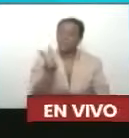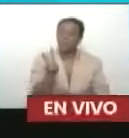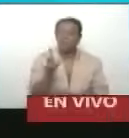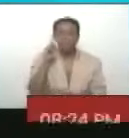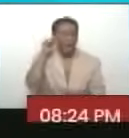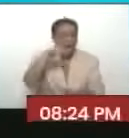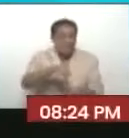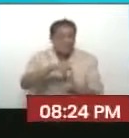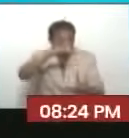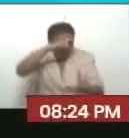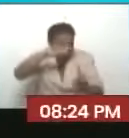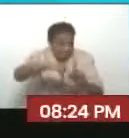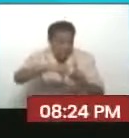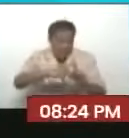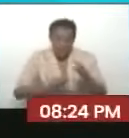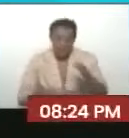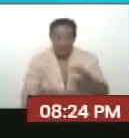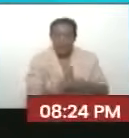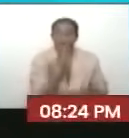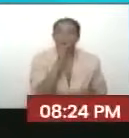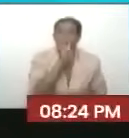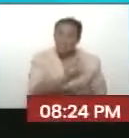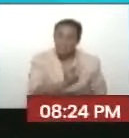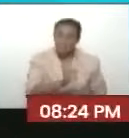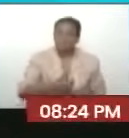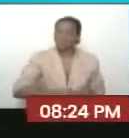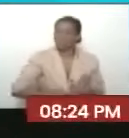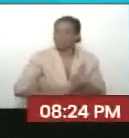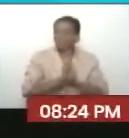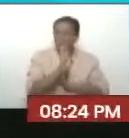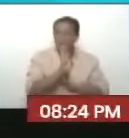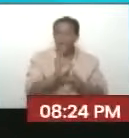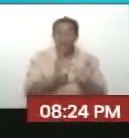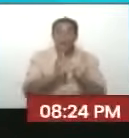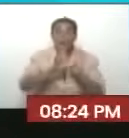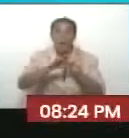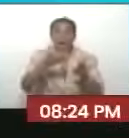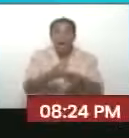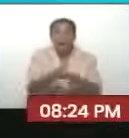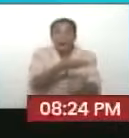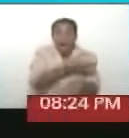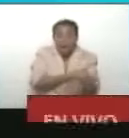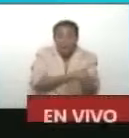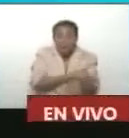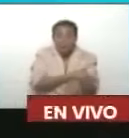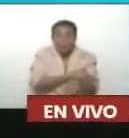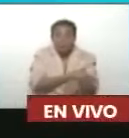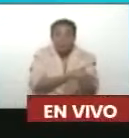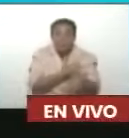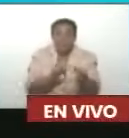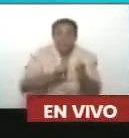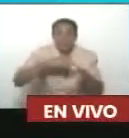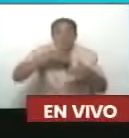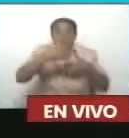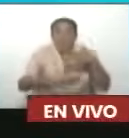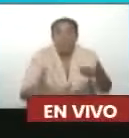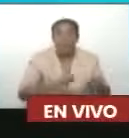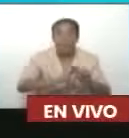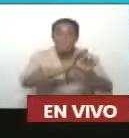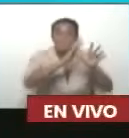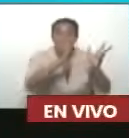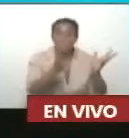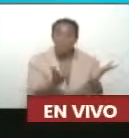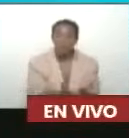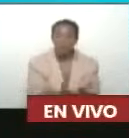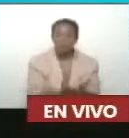Allí es donde hemos llegado, en la pospandemia, en el arranque de esta transición de una nueva